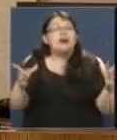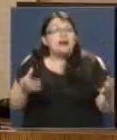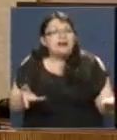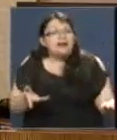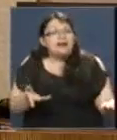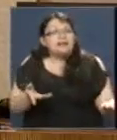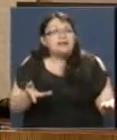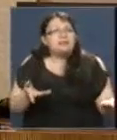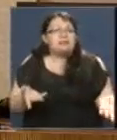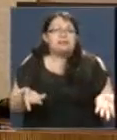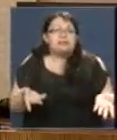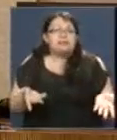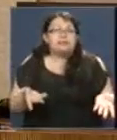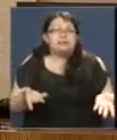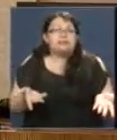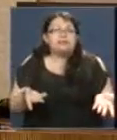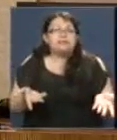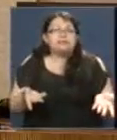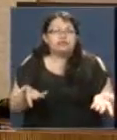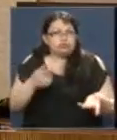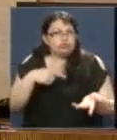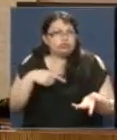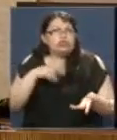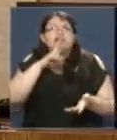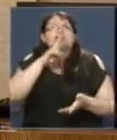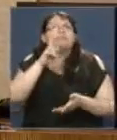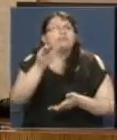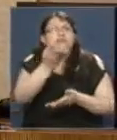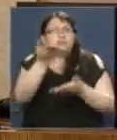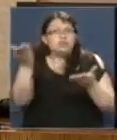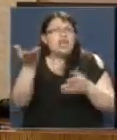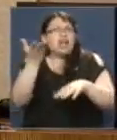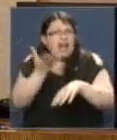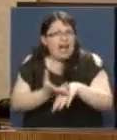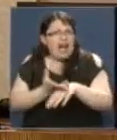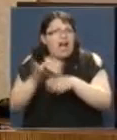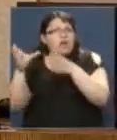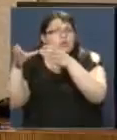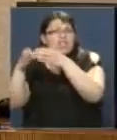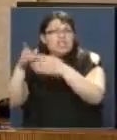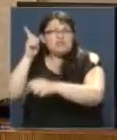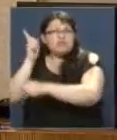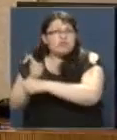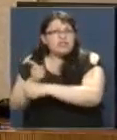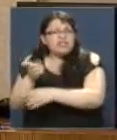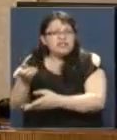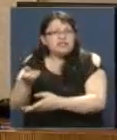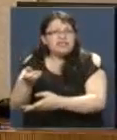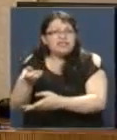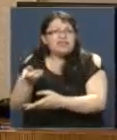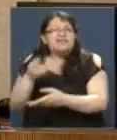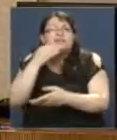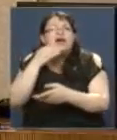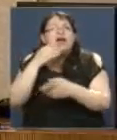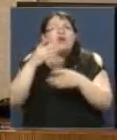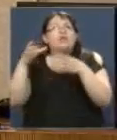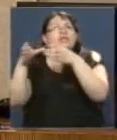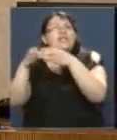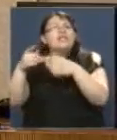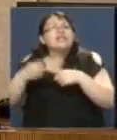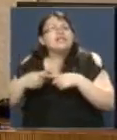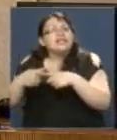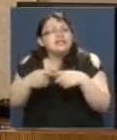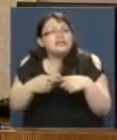Entonces diríamos que tendríamos que responderles a ustedes que hay una derecha dictatorial y una derecha social.